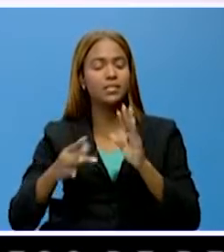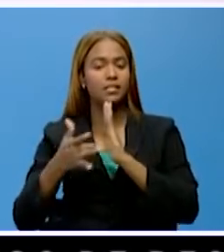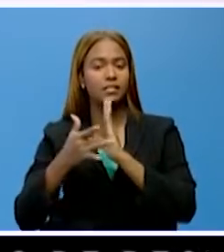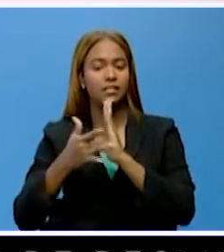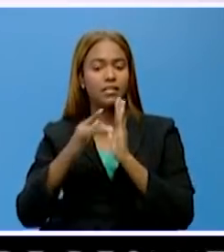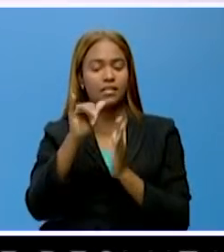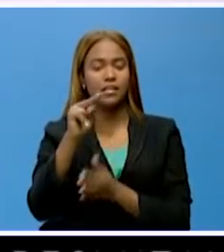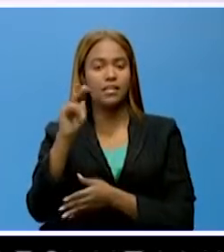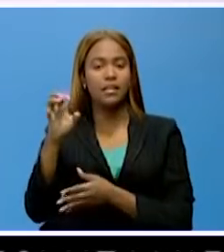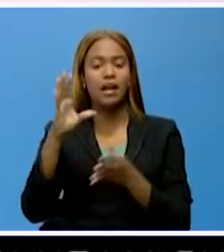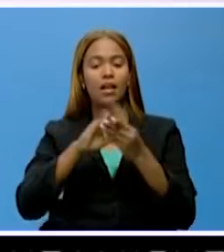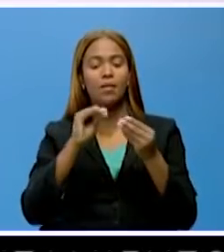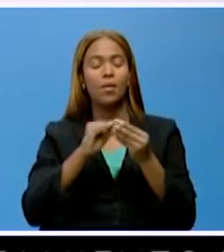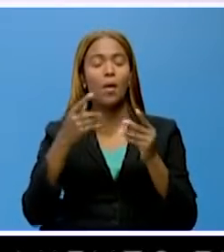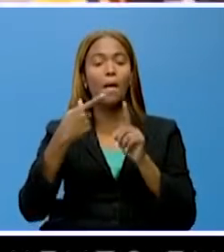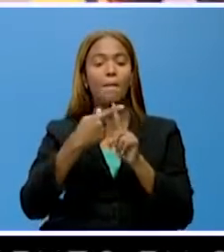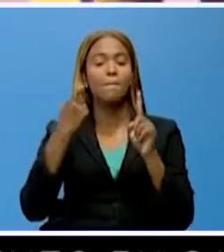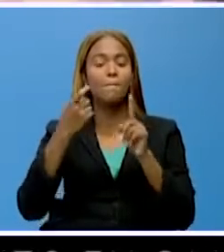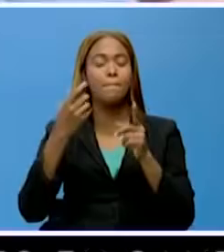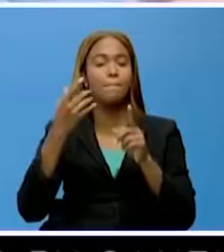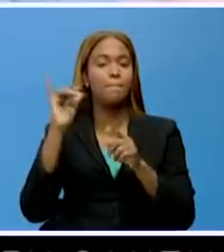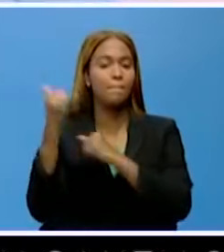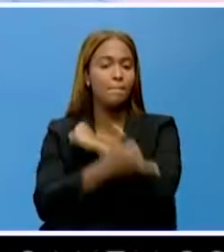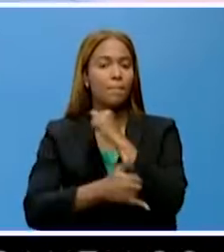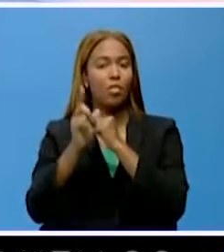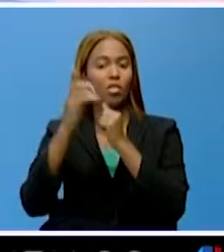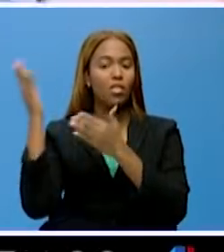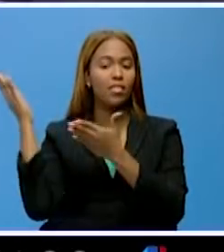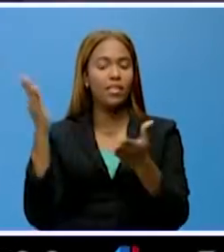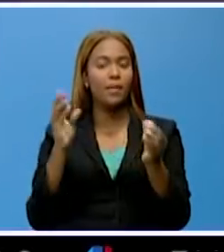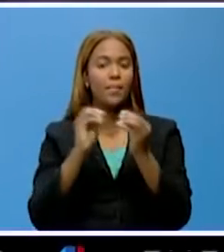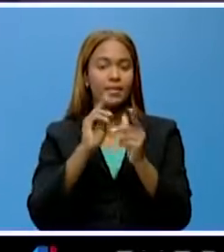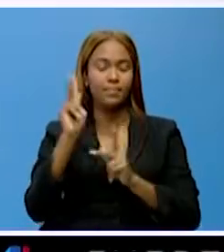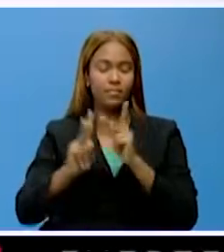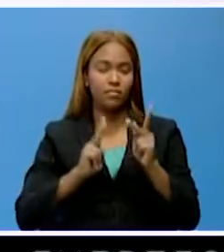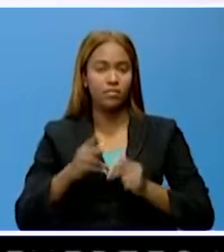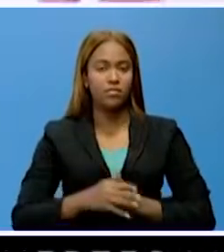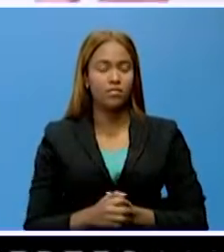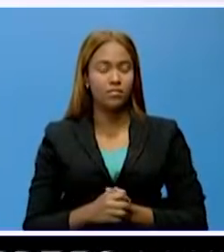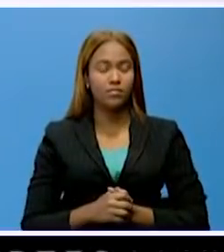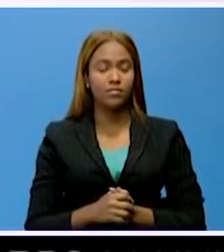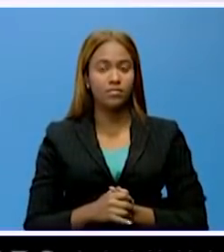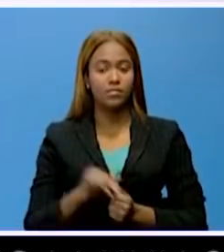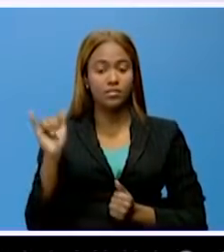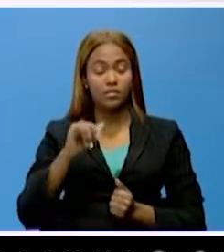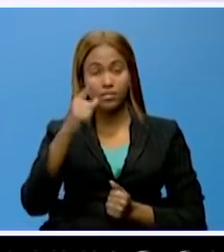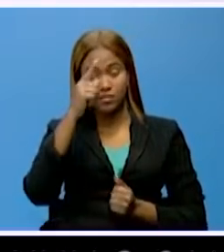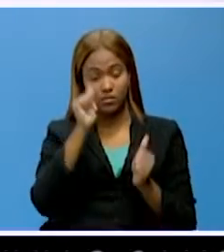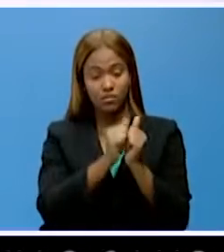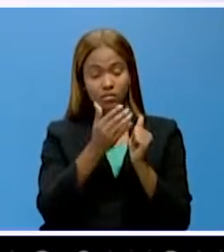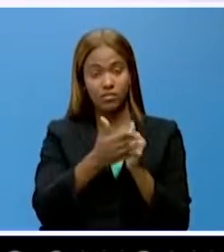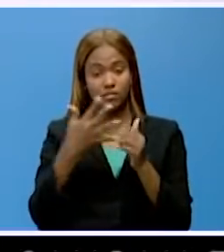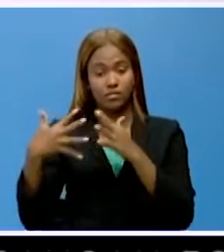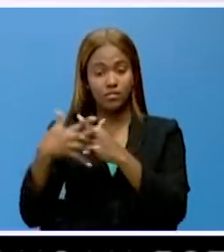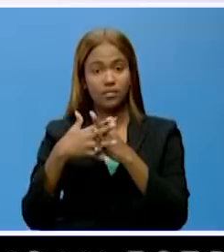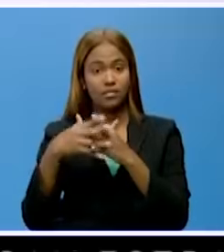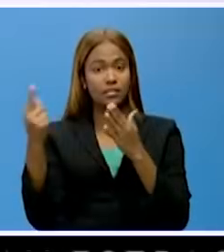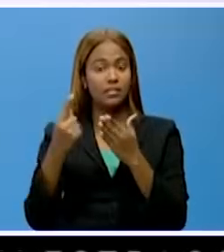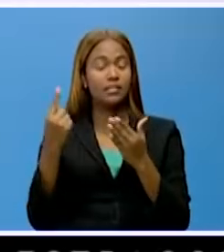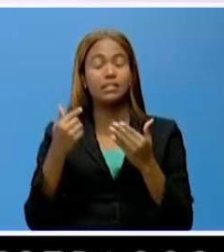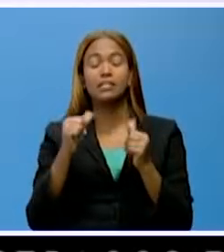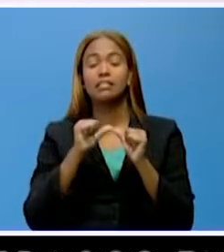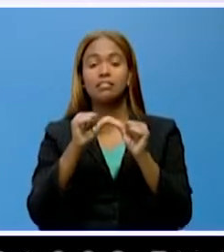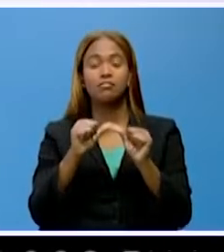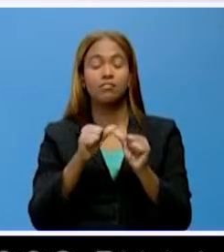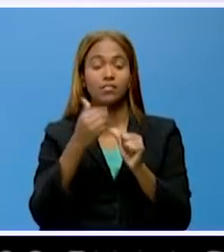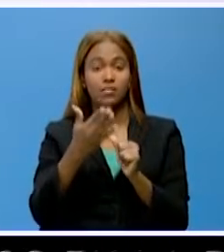Mora resaltó los países de origen, desde donde llegan más visitantes. Como ven, obviamente Estados Unidos sigue liderando el